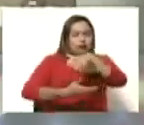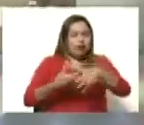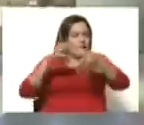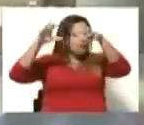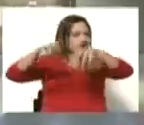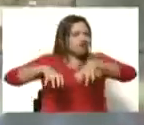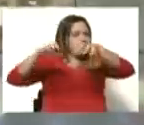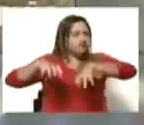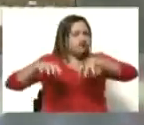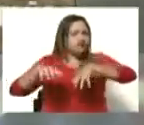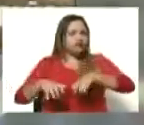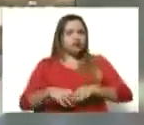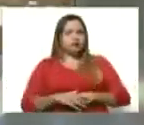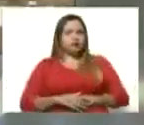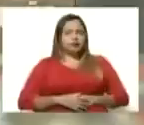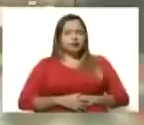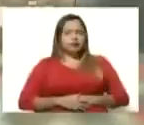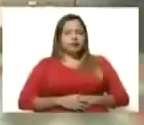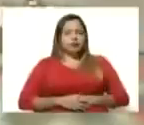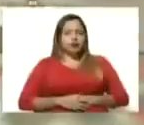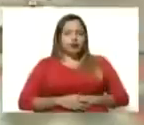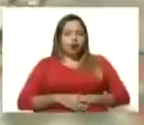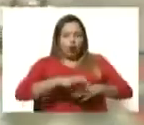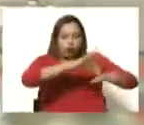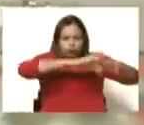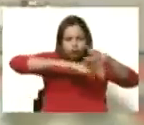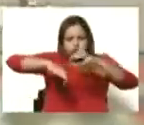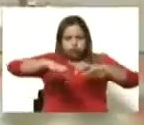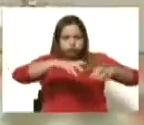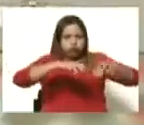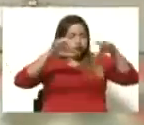lluvias, las ondas tropicales.